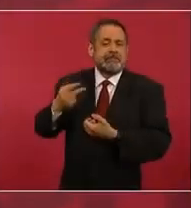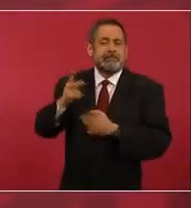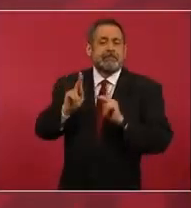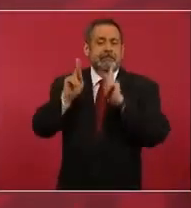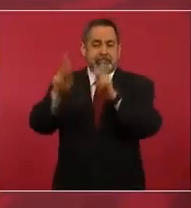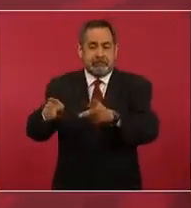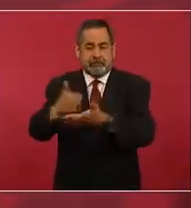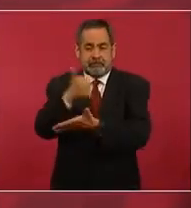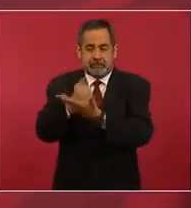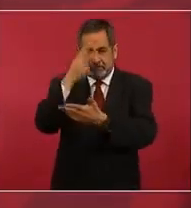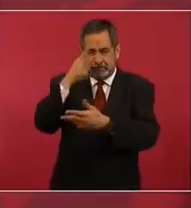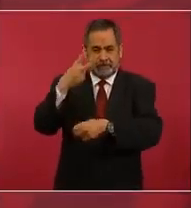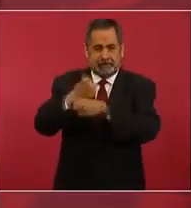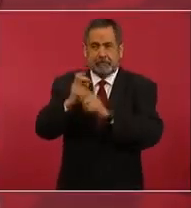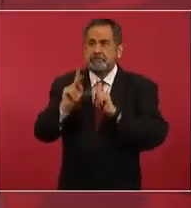Mismo tuvo una campaña